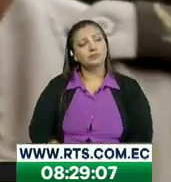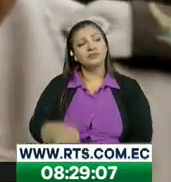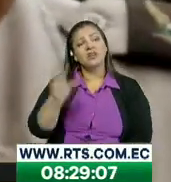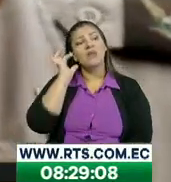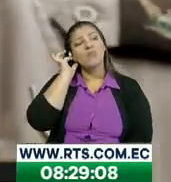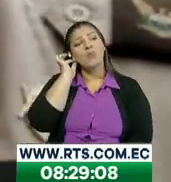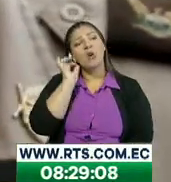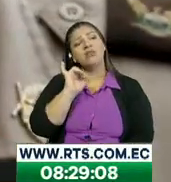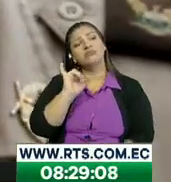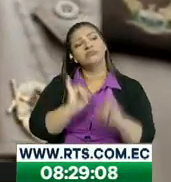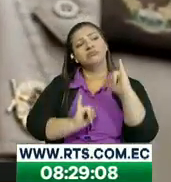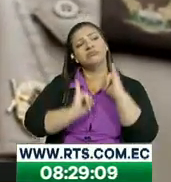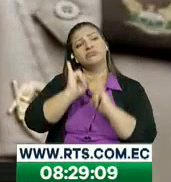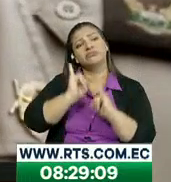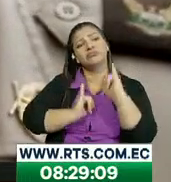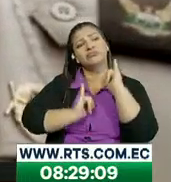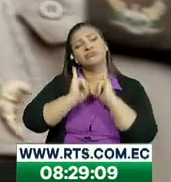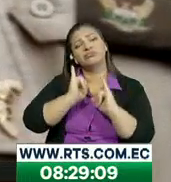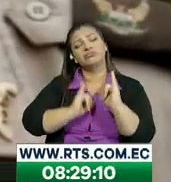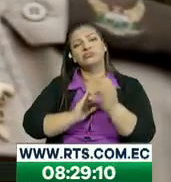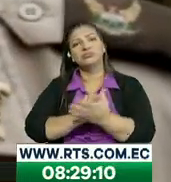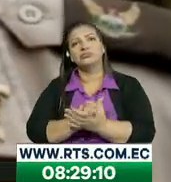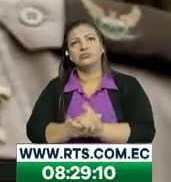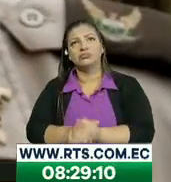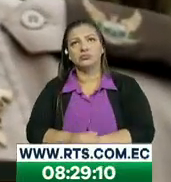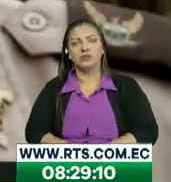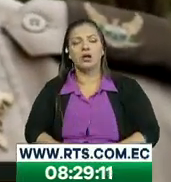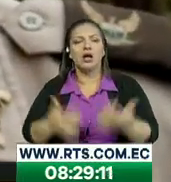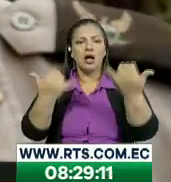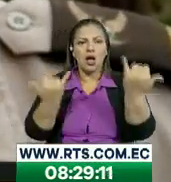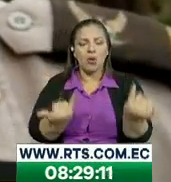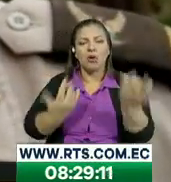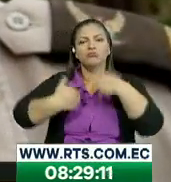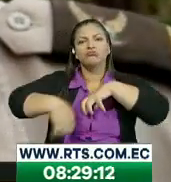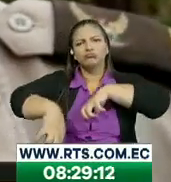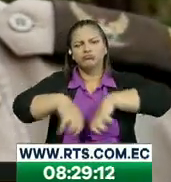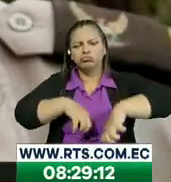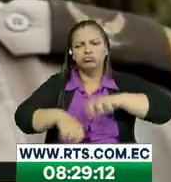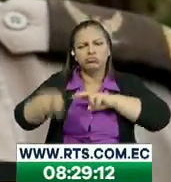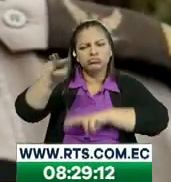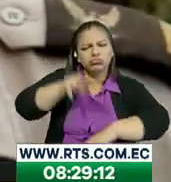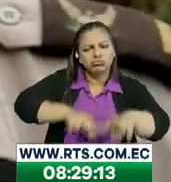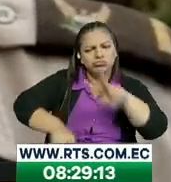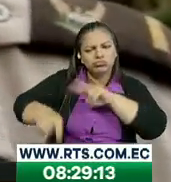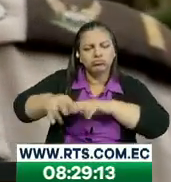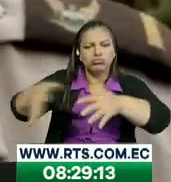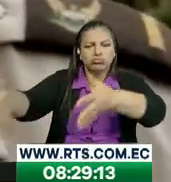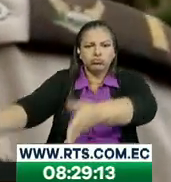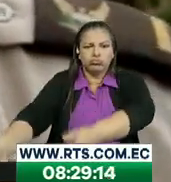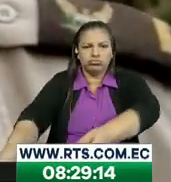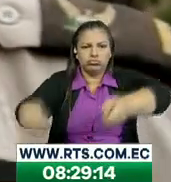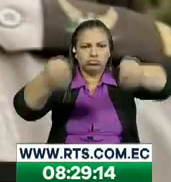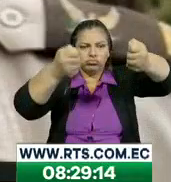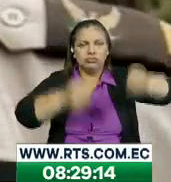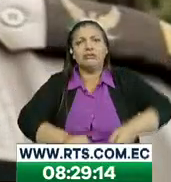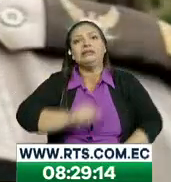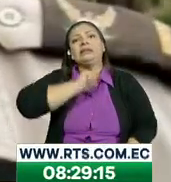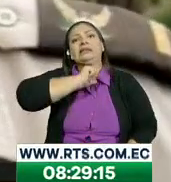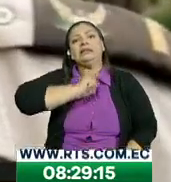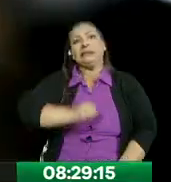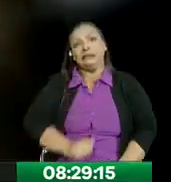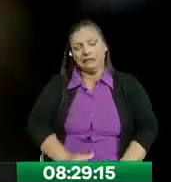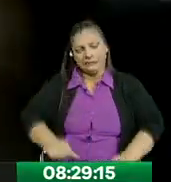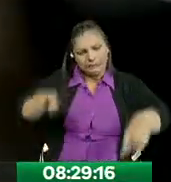Van a realizarse las diligencias respectivas de ley a fin de determinar la causa del fallecimiento de la